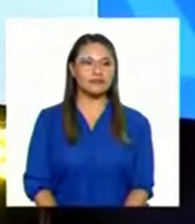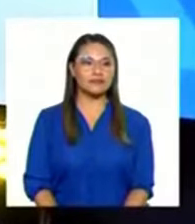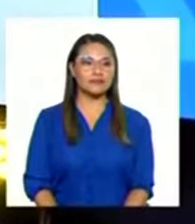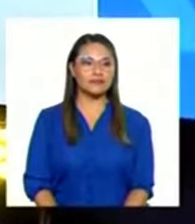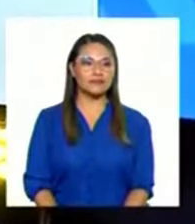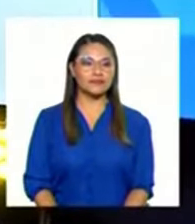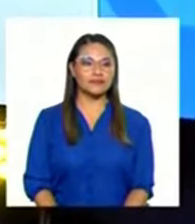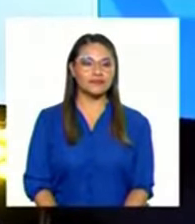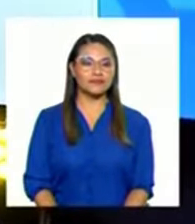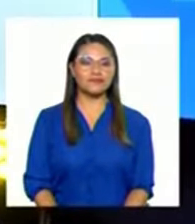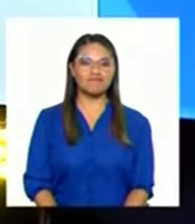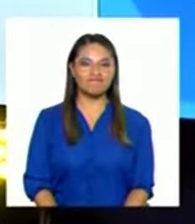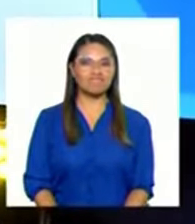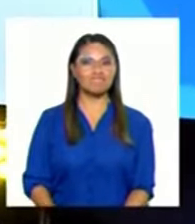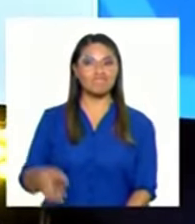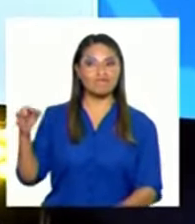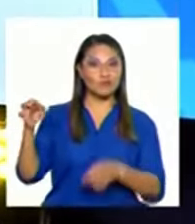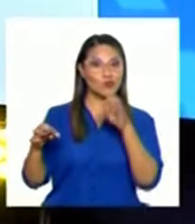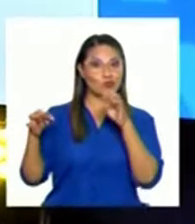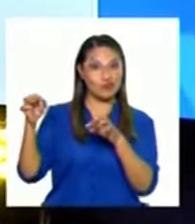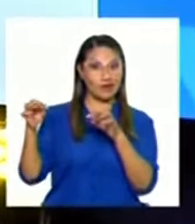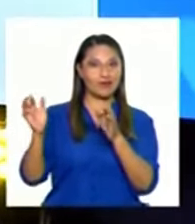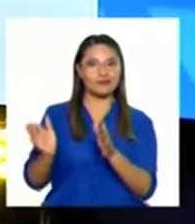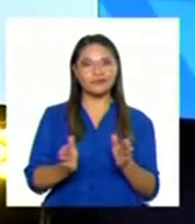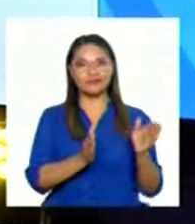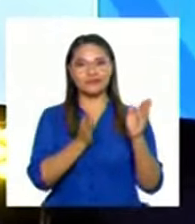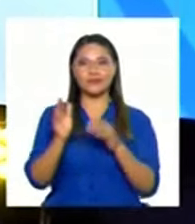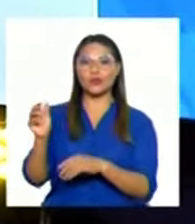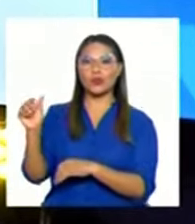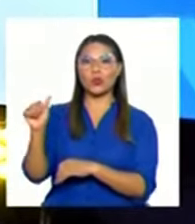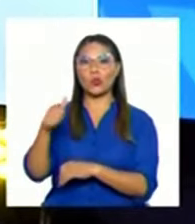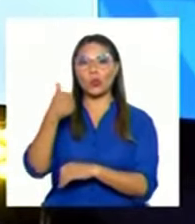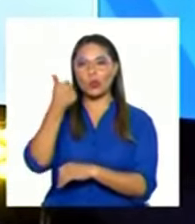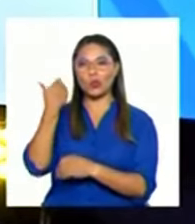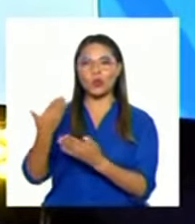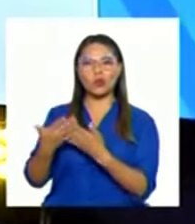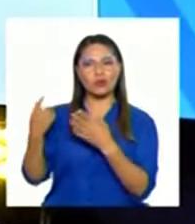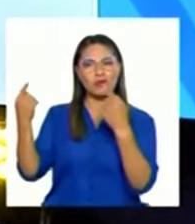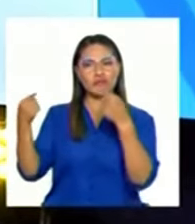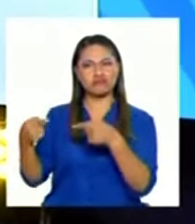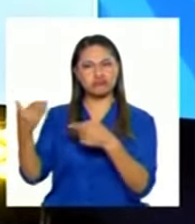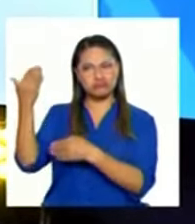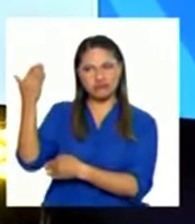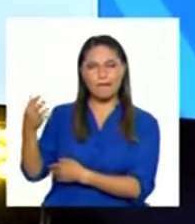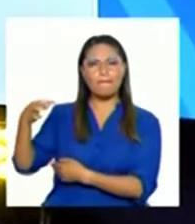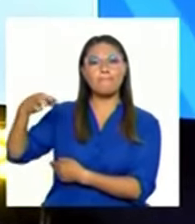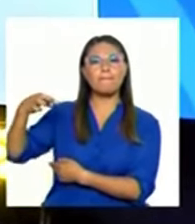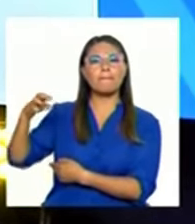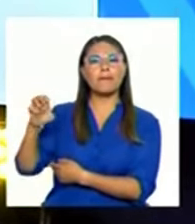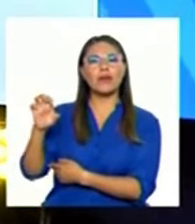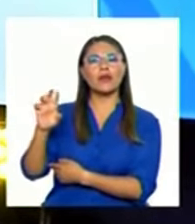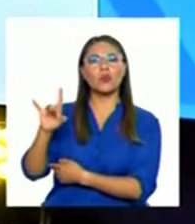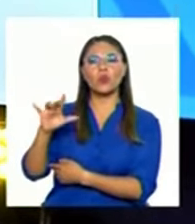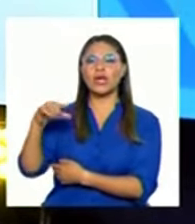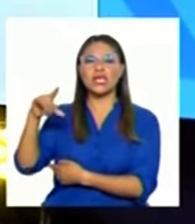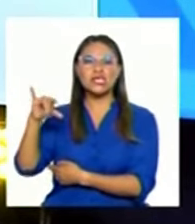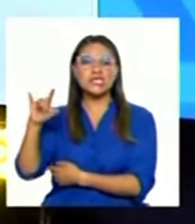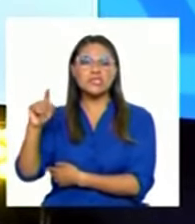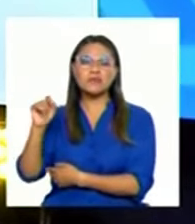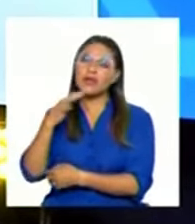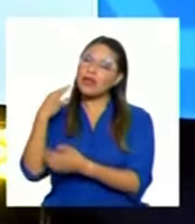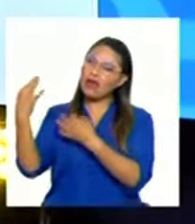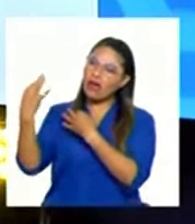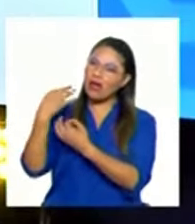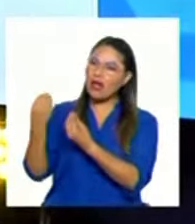segundo, 2-1, marcador final. Vayamos ahora con Piero Quispe. Piero Quispe, que ha agradecido a los jugadores de Pumas, por ejemplo, el hecho que